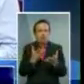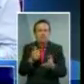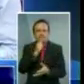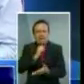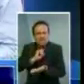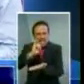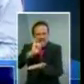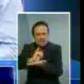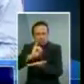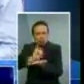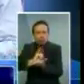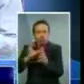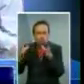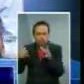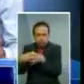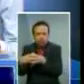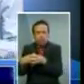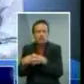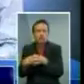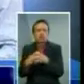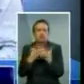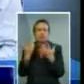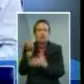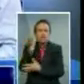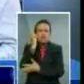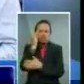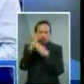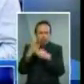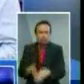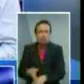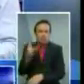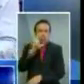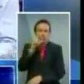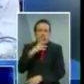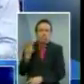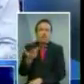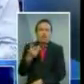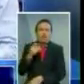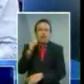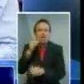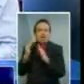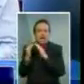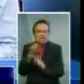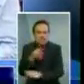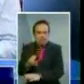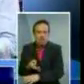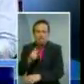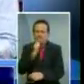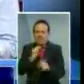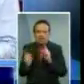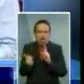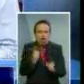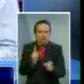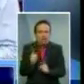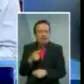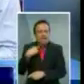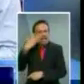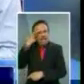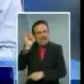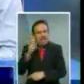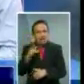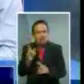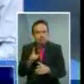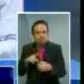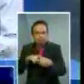sino que más bien de un pacto electoral, que si no es por las reuniones de los días lunes en La Moneda, la verdad que no existe ningún tipo de coordinación, y creemos que ese es el paso, y ahora vendrá